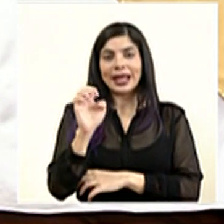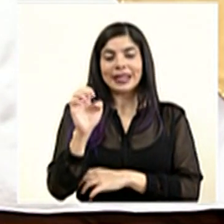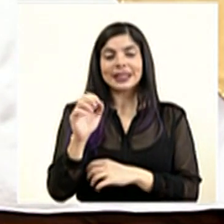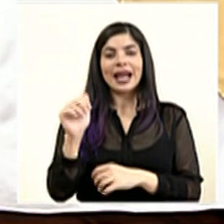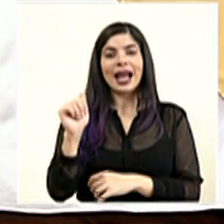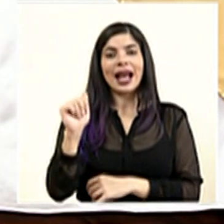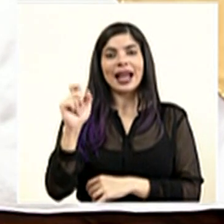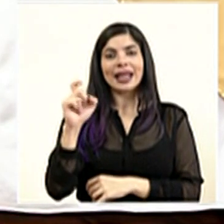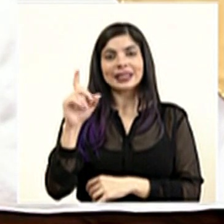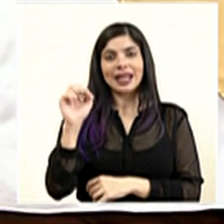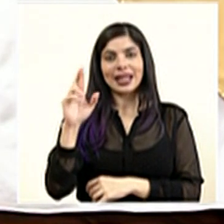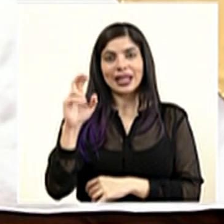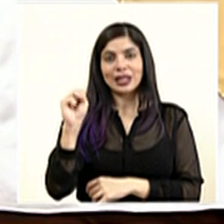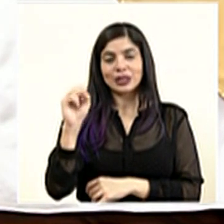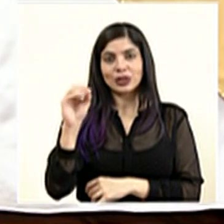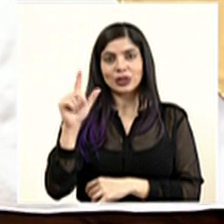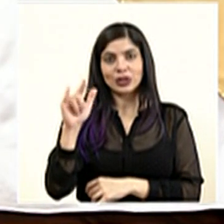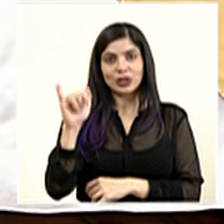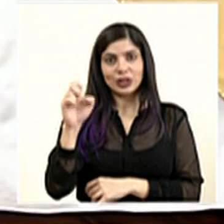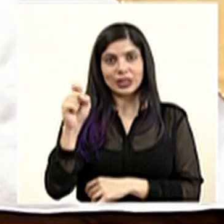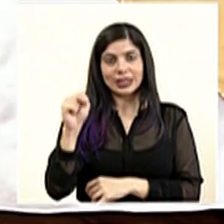don Alexander Solís.